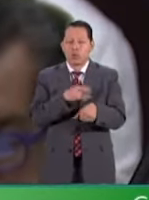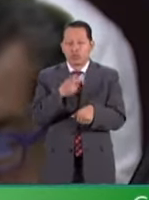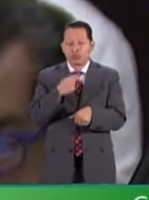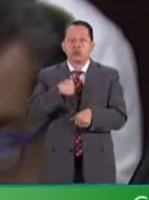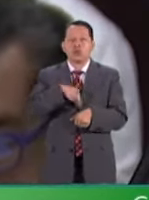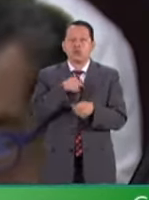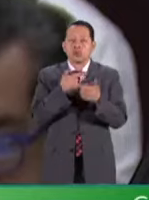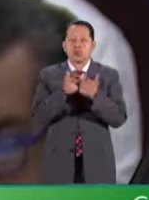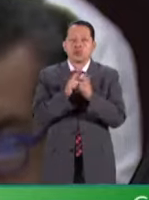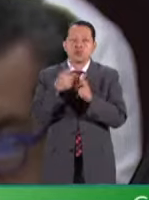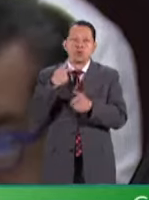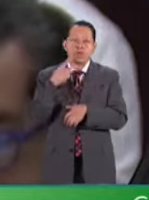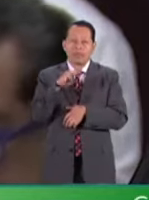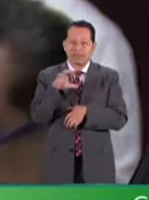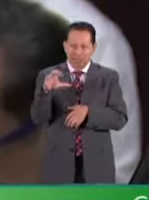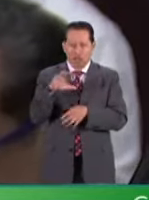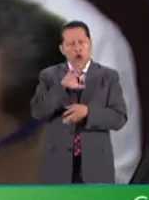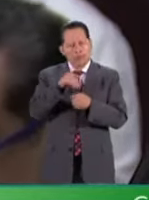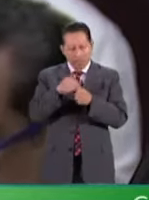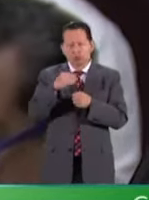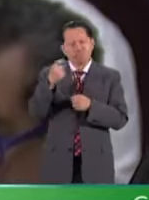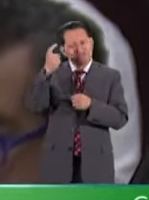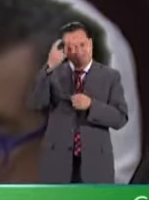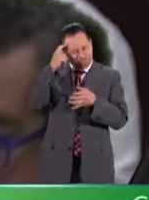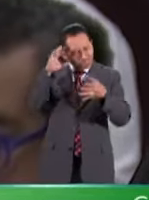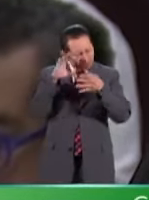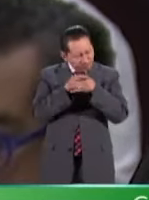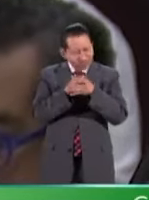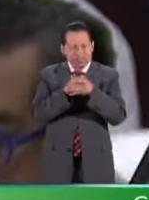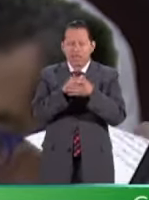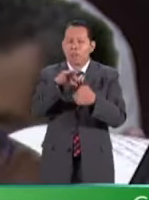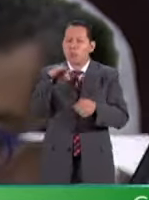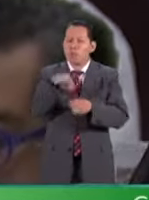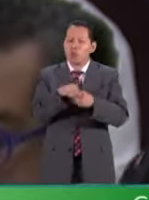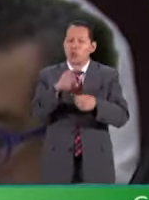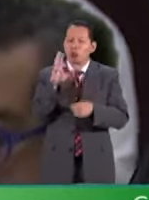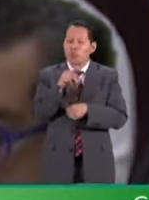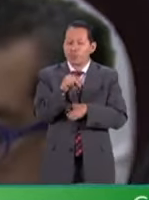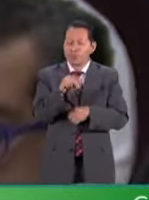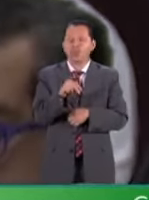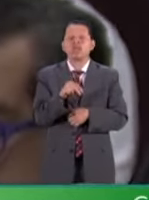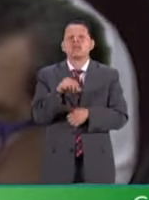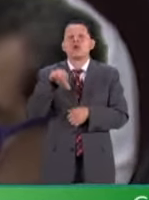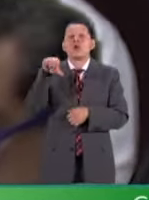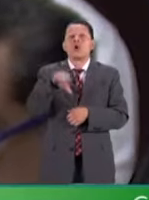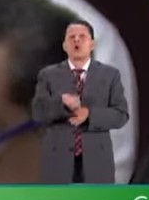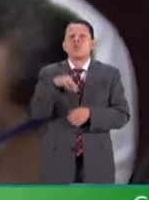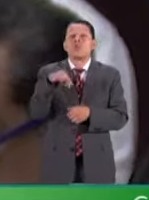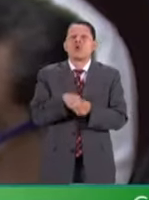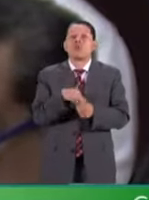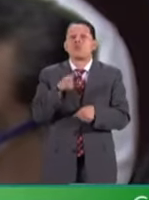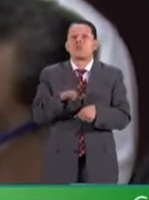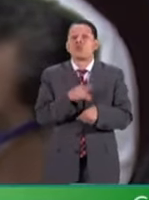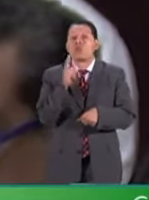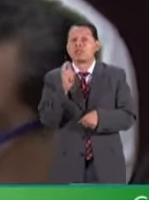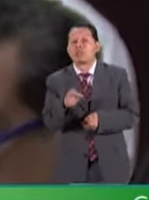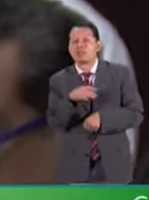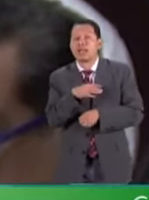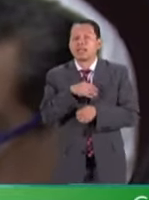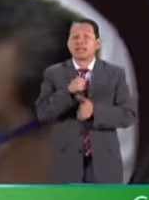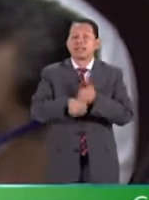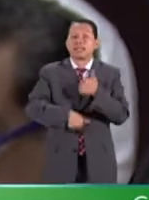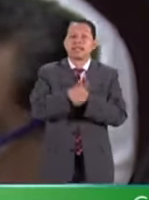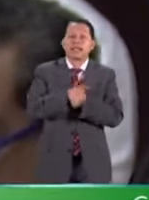de movimiento ciudadano en plena conciencia y convicción votará en contra Hoy estamos votando por terminar con la carrera